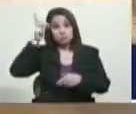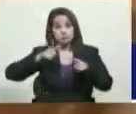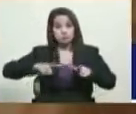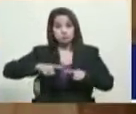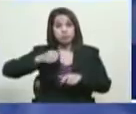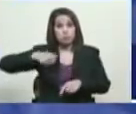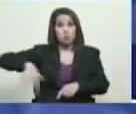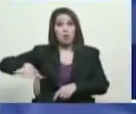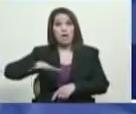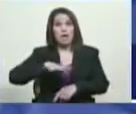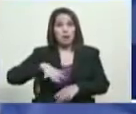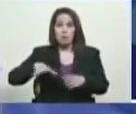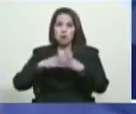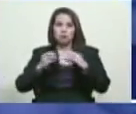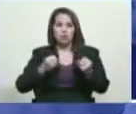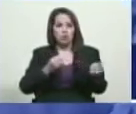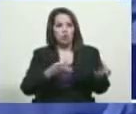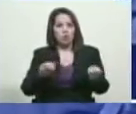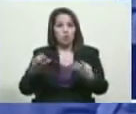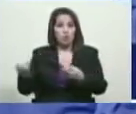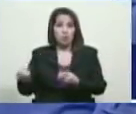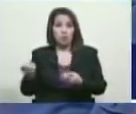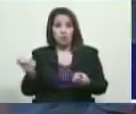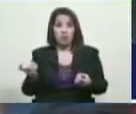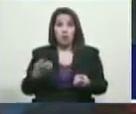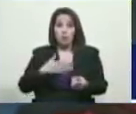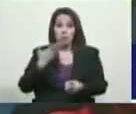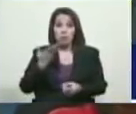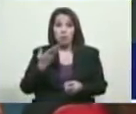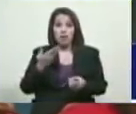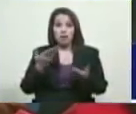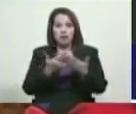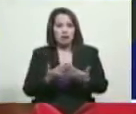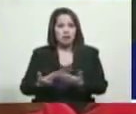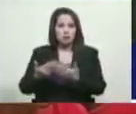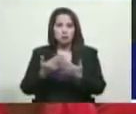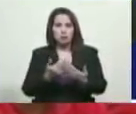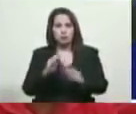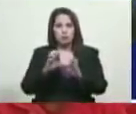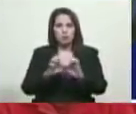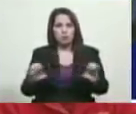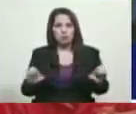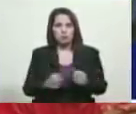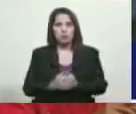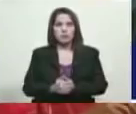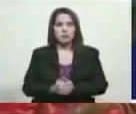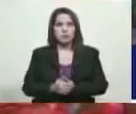para garantizar que todos tengan acceso a la misma. María Isabel de Oliveira.